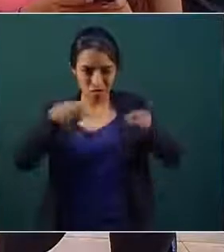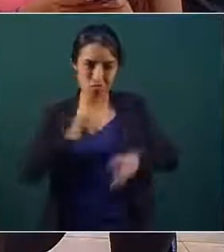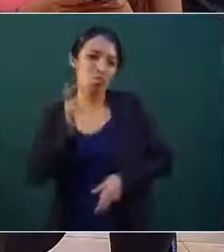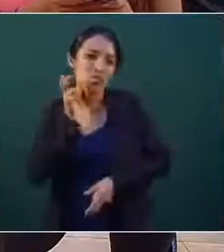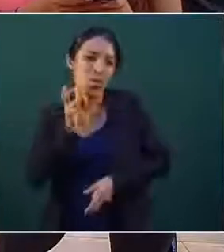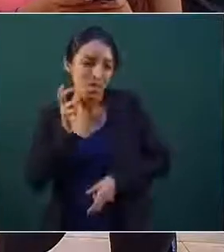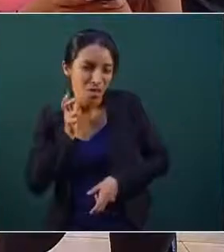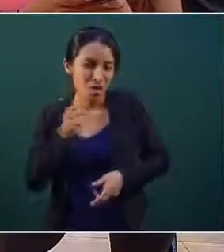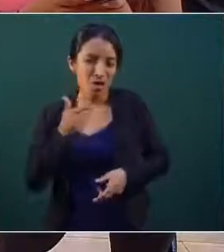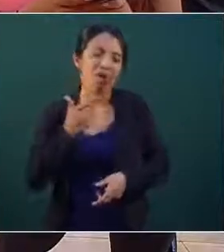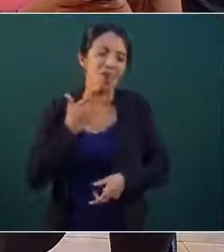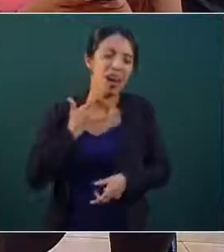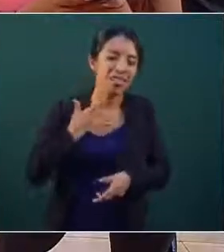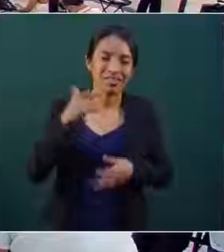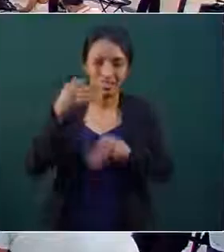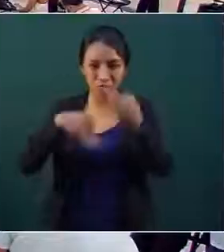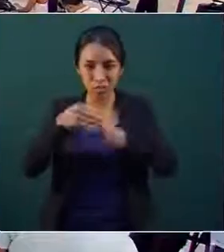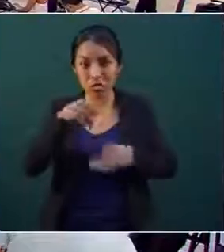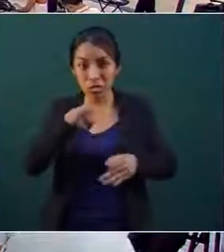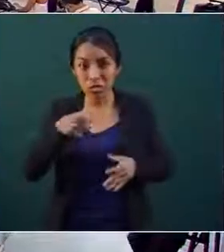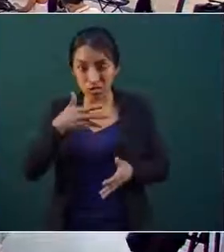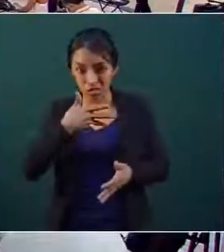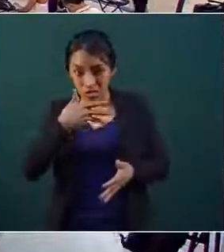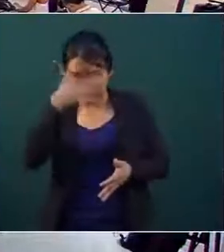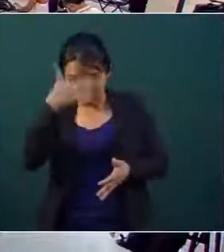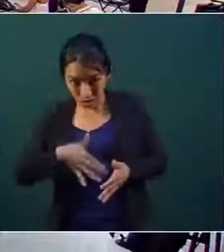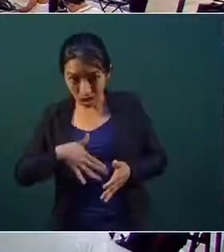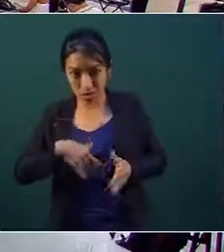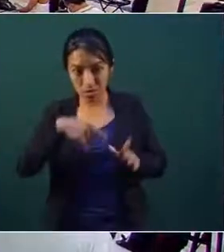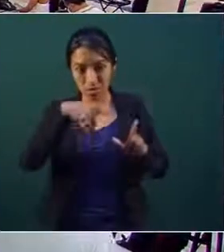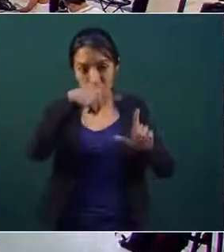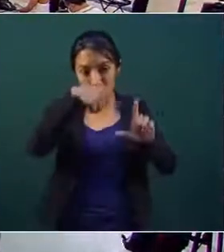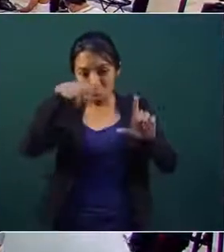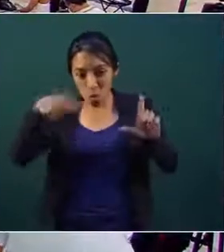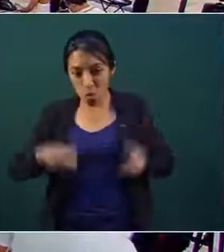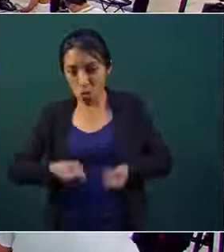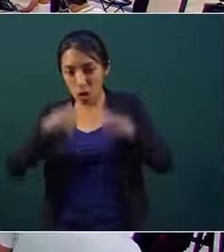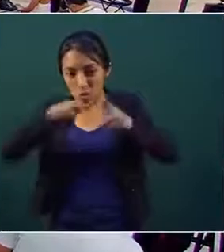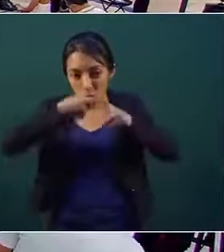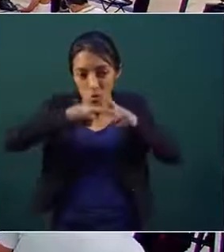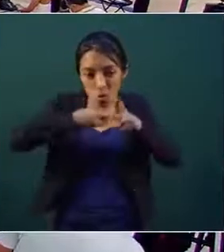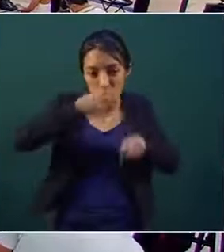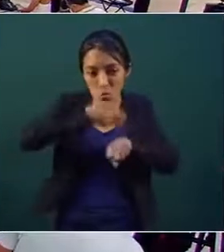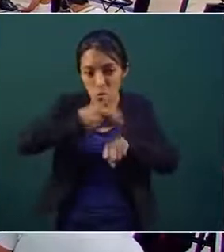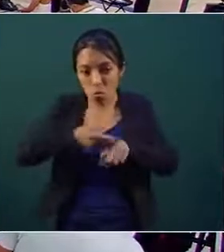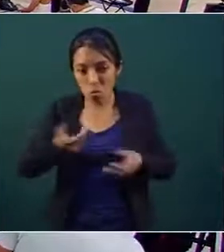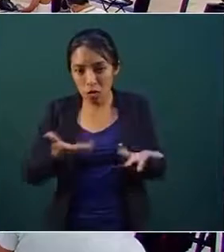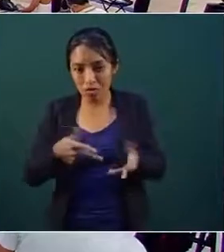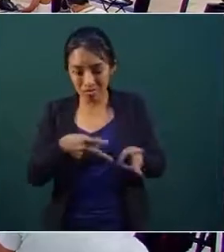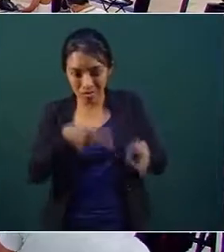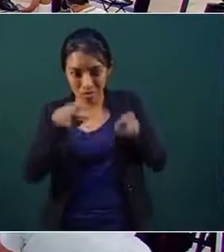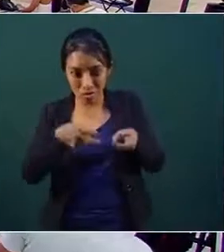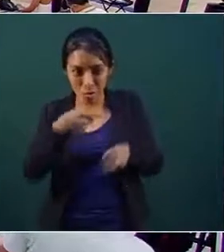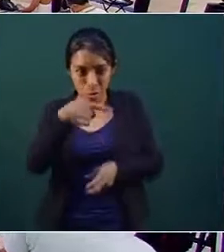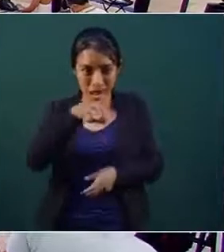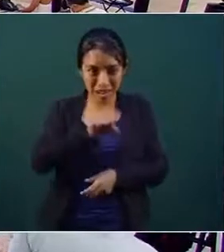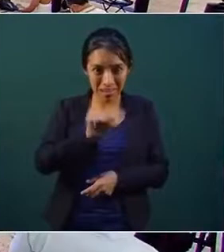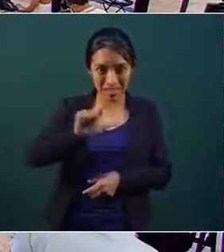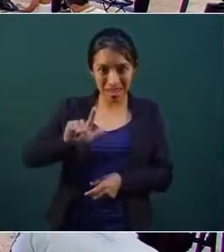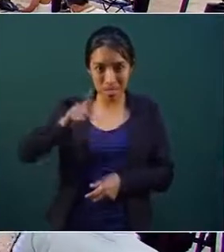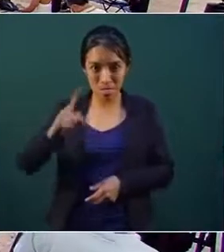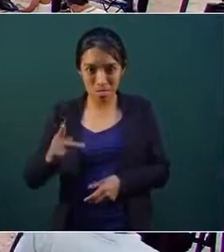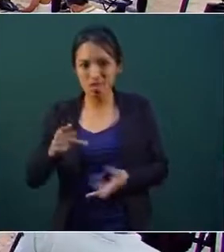de denuncia, alguna estadística de operativos referente a este robo de gas LP en Veracruz? ¿O